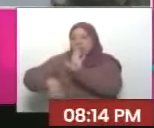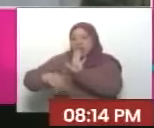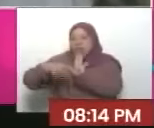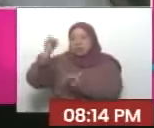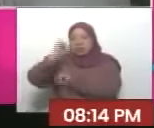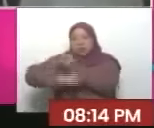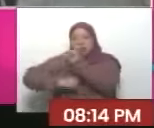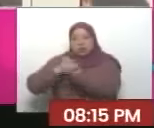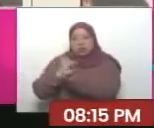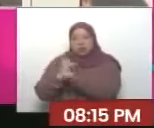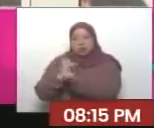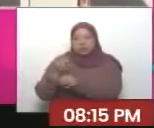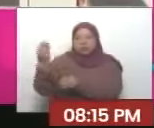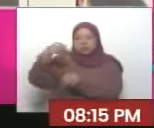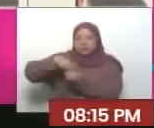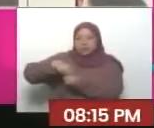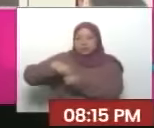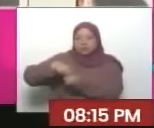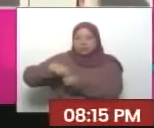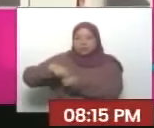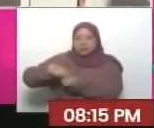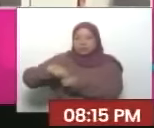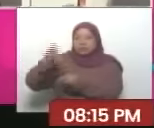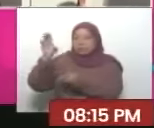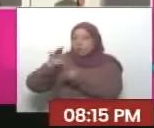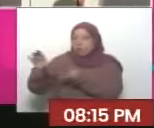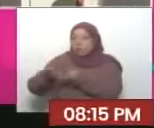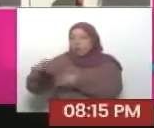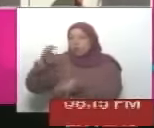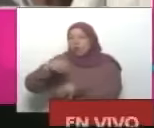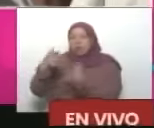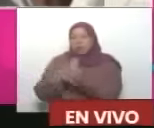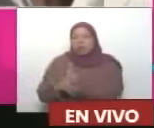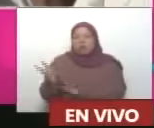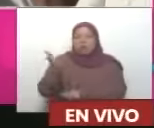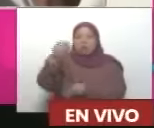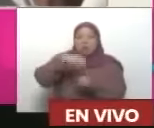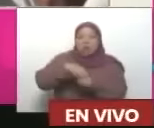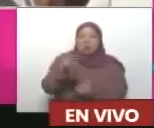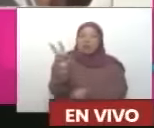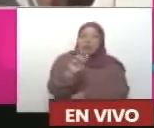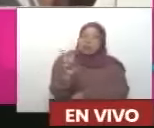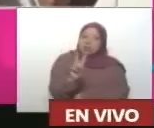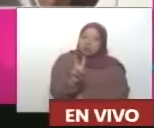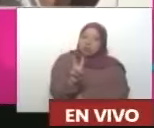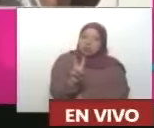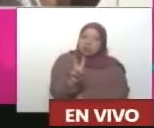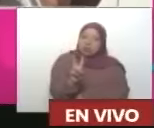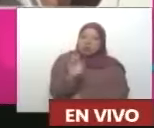internacional, incorporando en consecuencia dicho estado en el mapa del territorio venezolano.